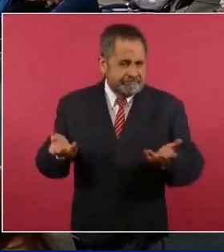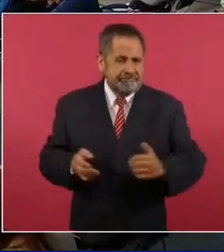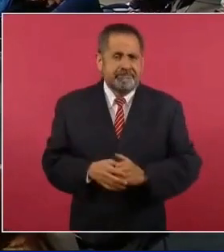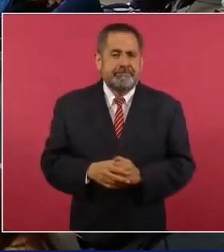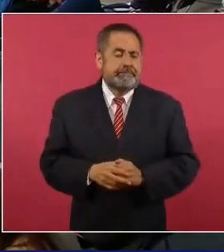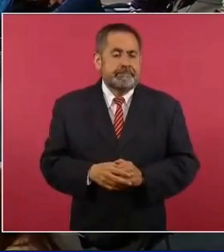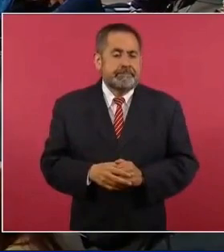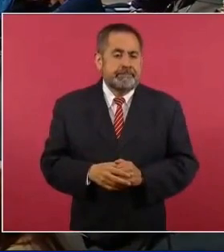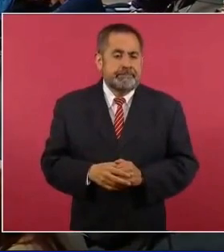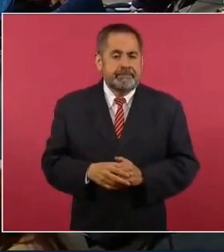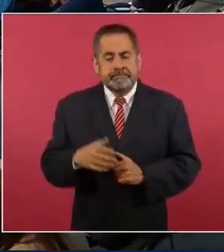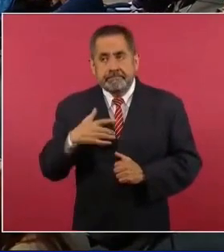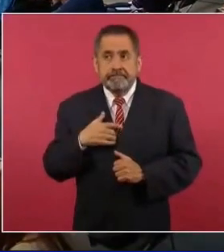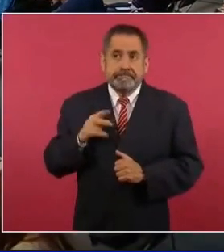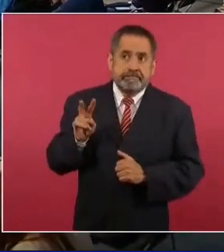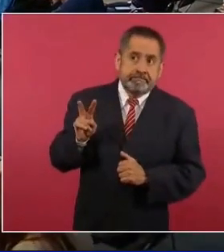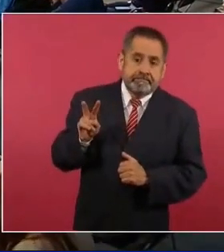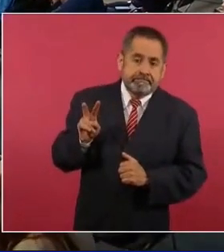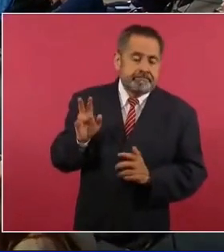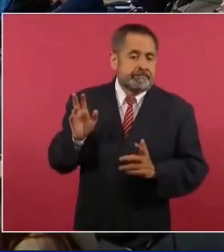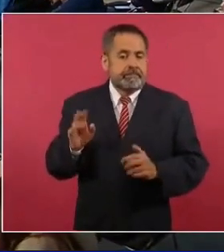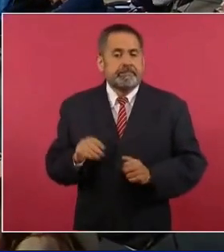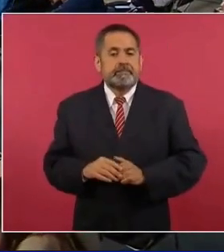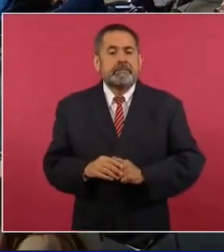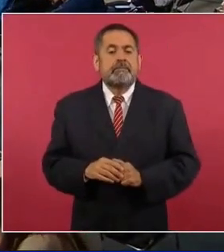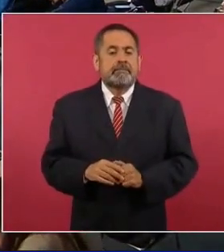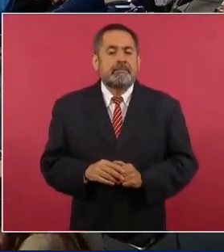yo lo que veo,